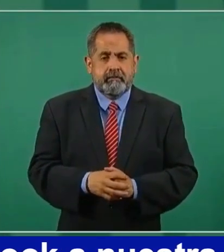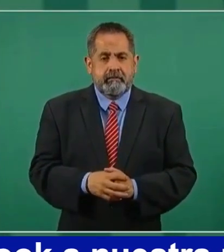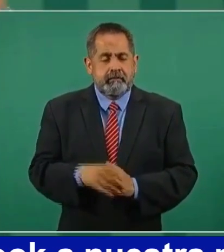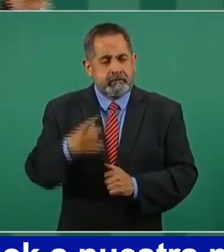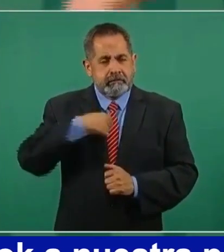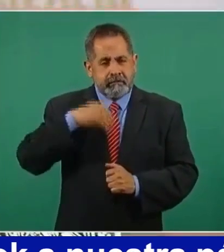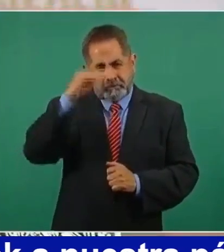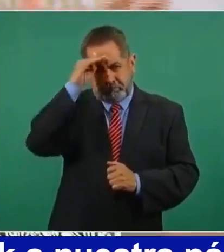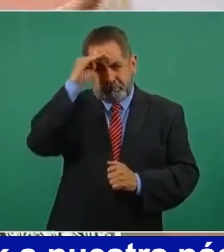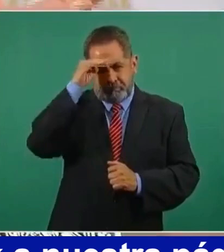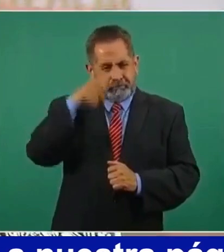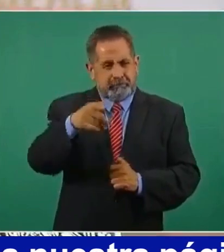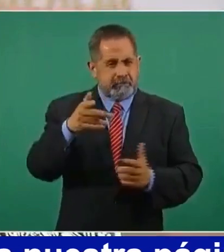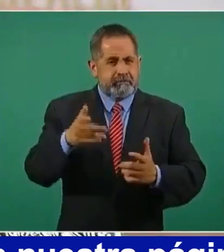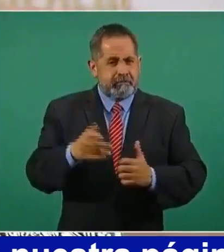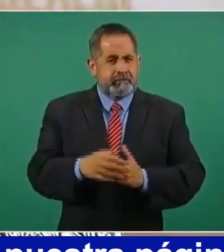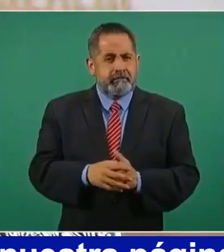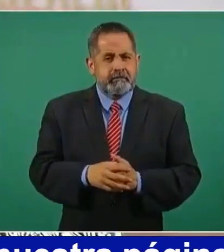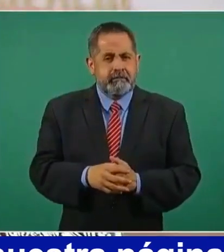Piensen,